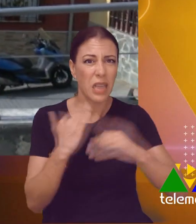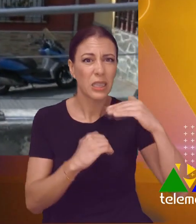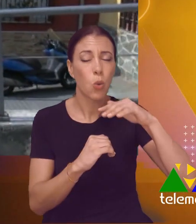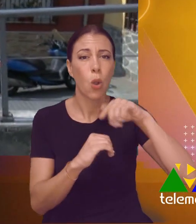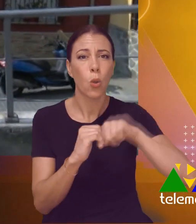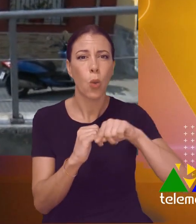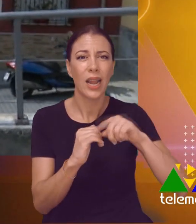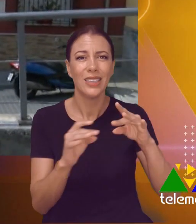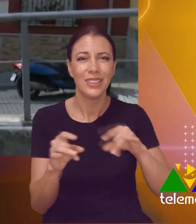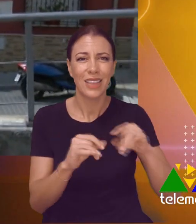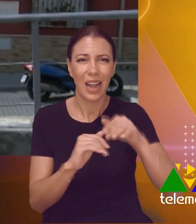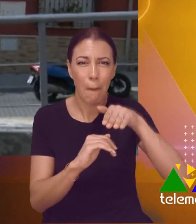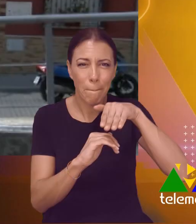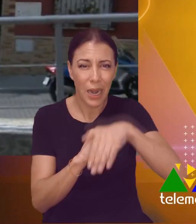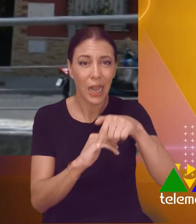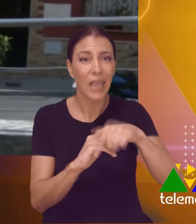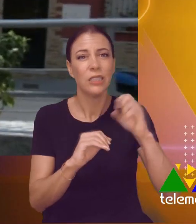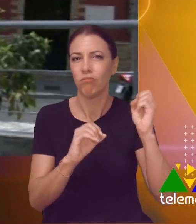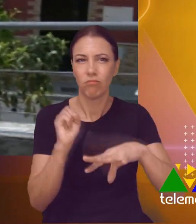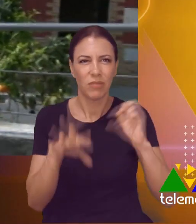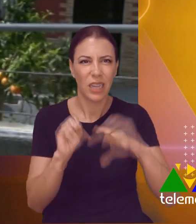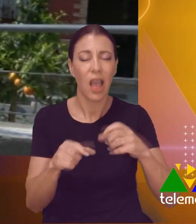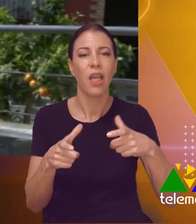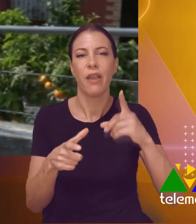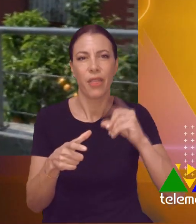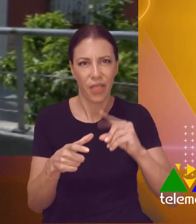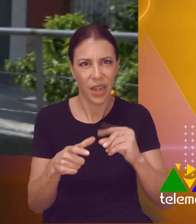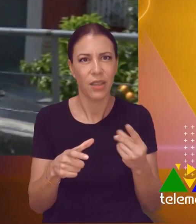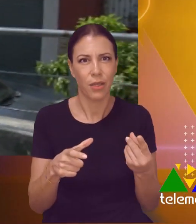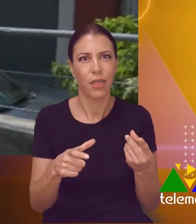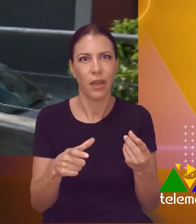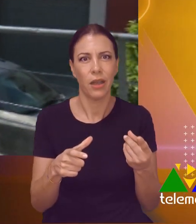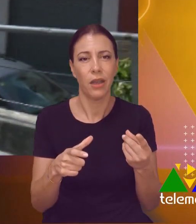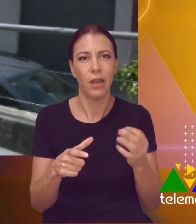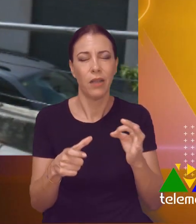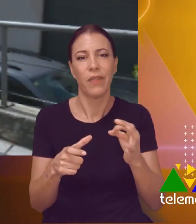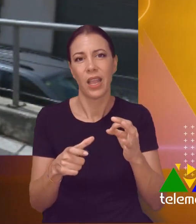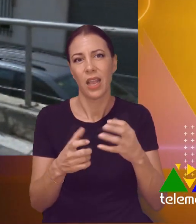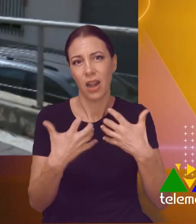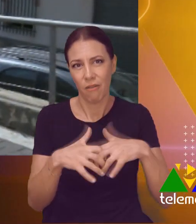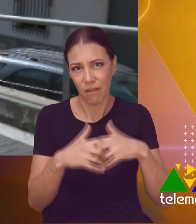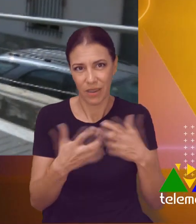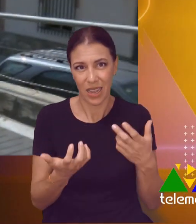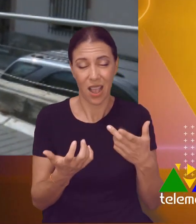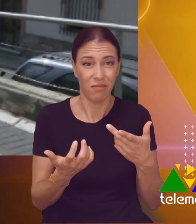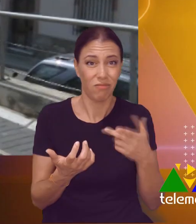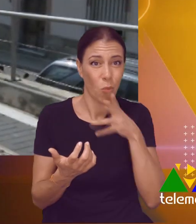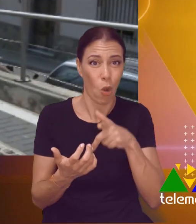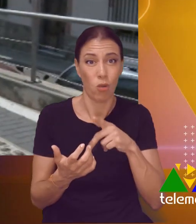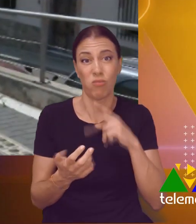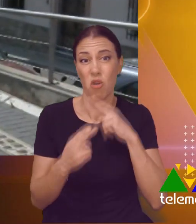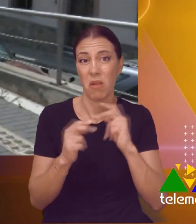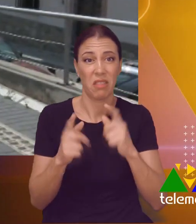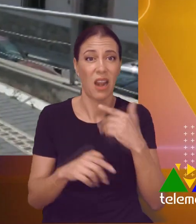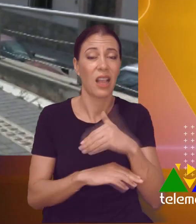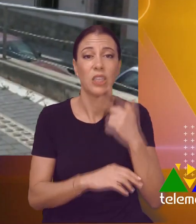antiguo barranquillo, un pequeño barranquito, pues ahí es donde tiraban las cenizas del ingenio, de los hornos del ingenio, y de ahí viene